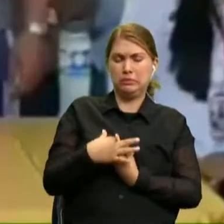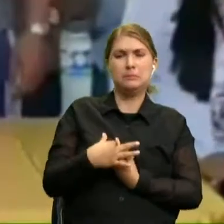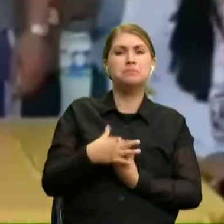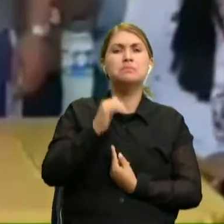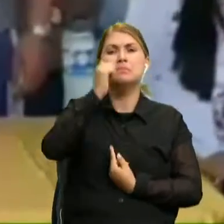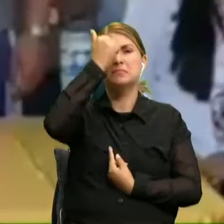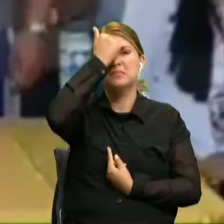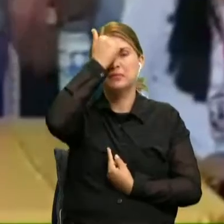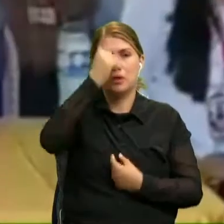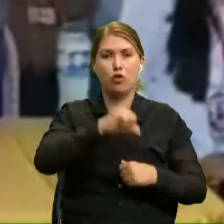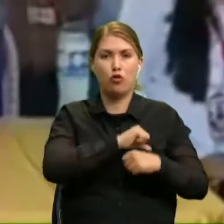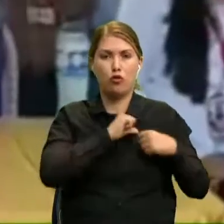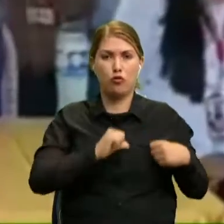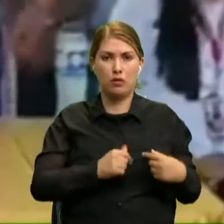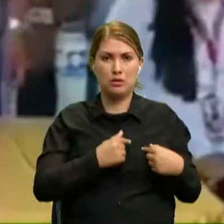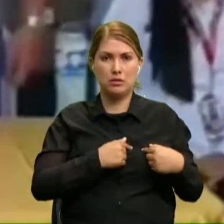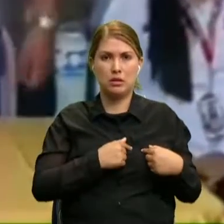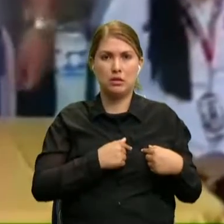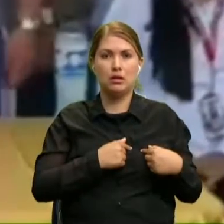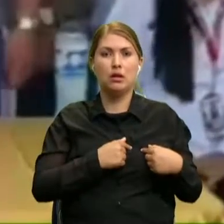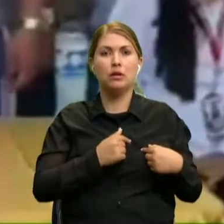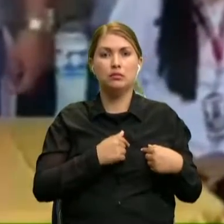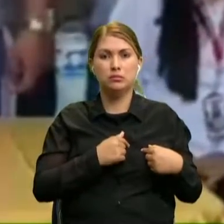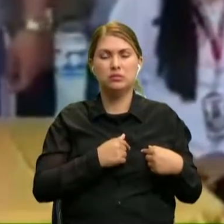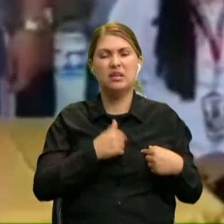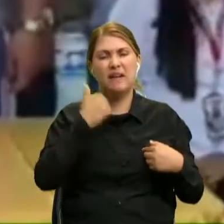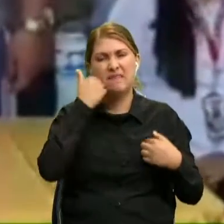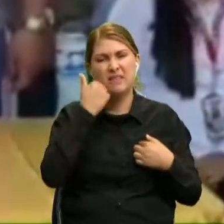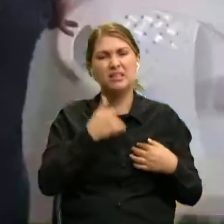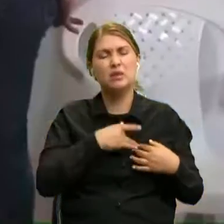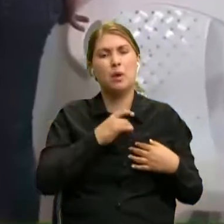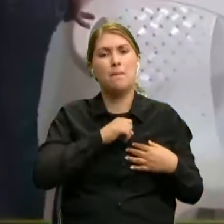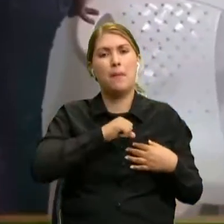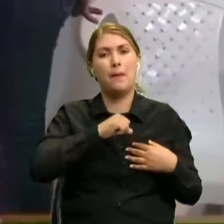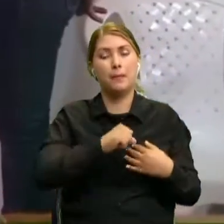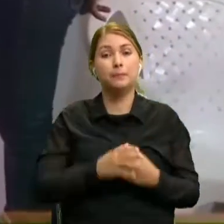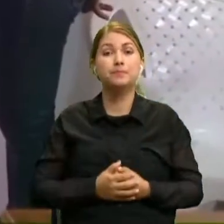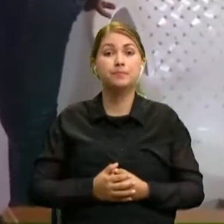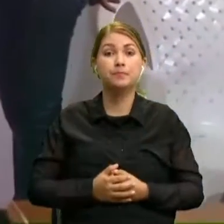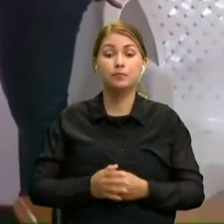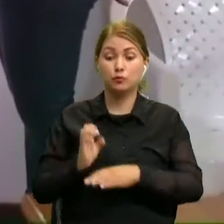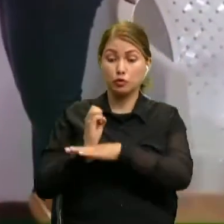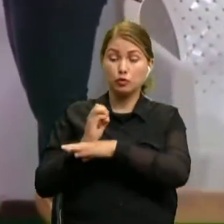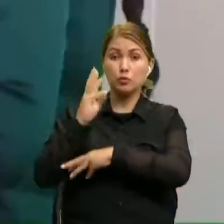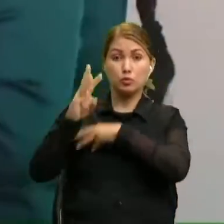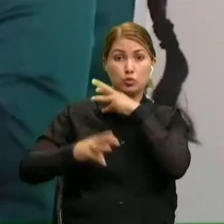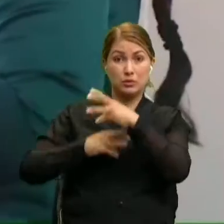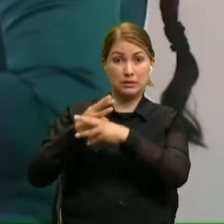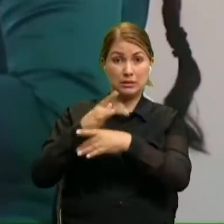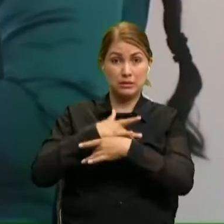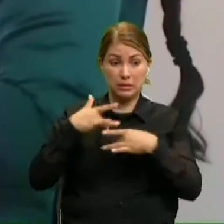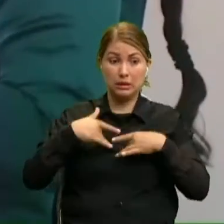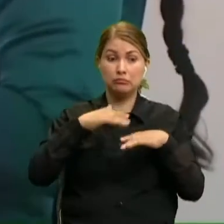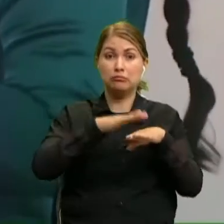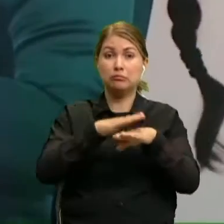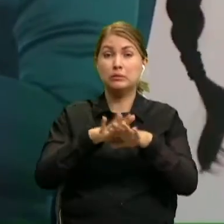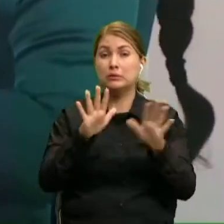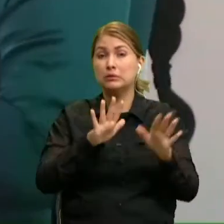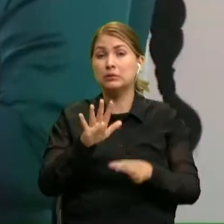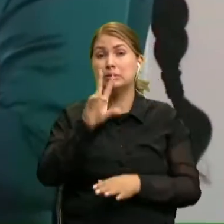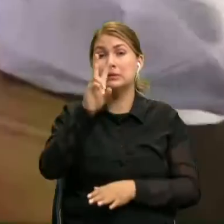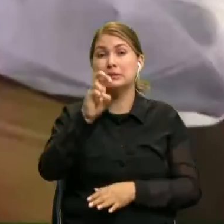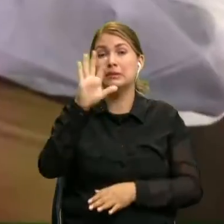principalmente el corazón, produciendo pues enfermedades cardíacas. La Organización Mundial de la Salud señala que unos